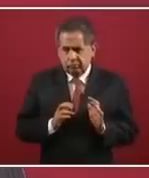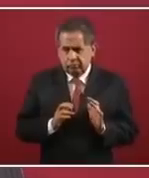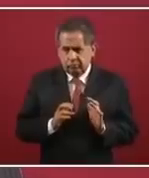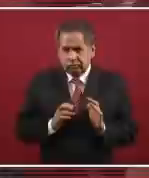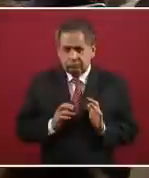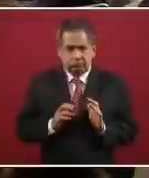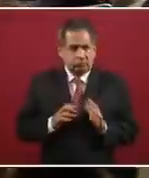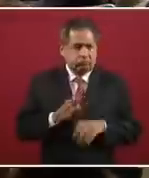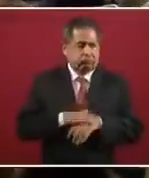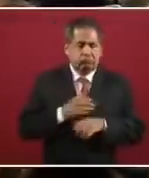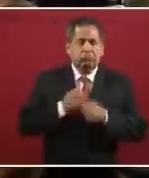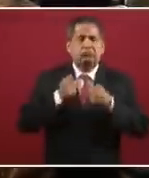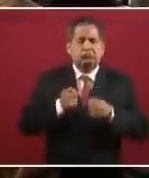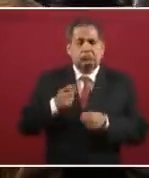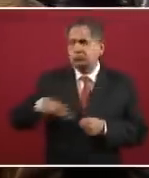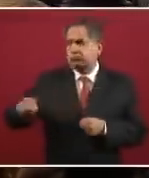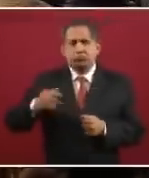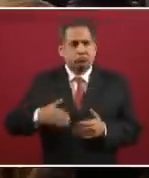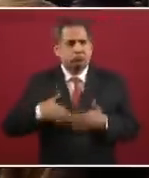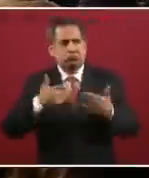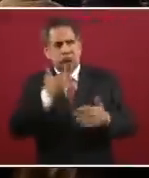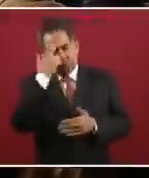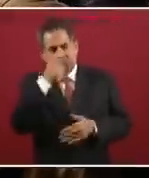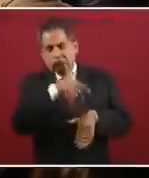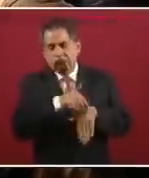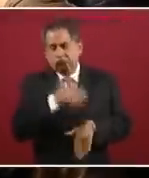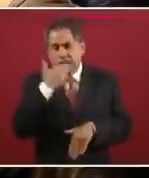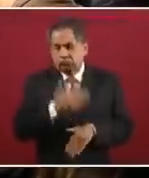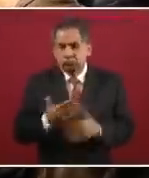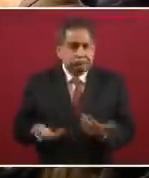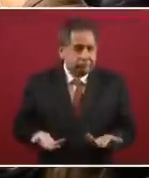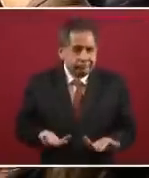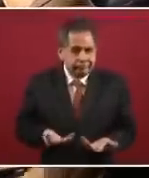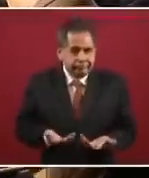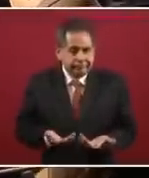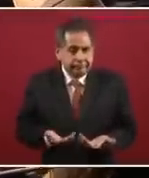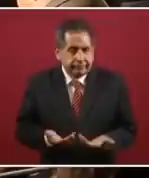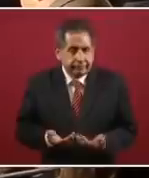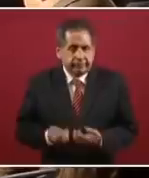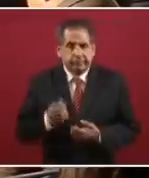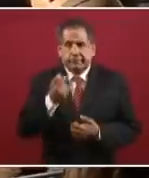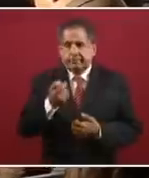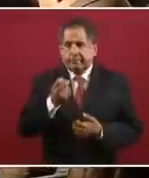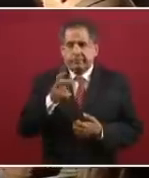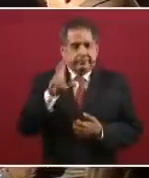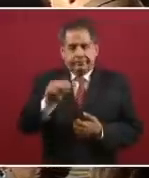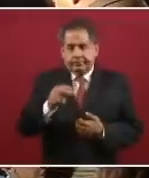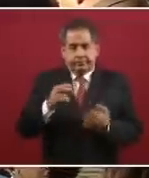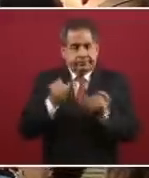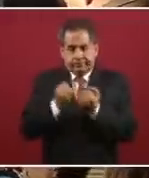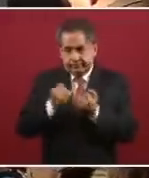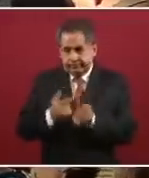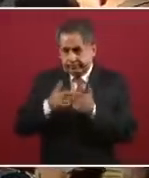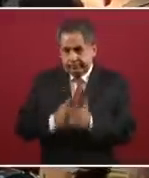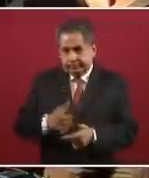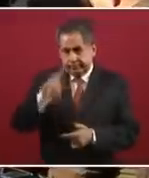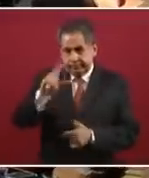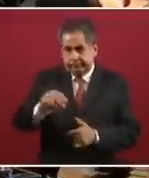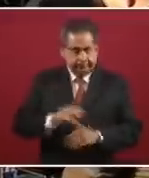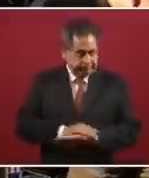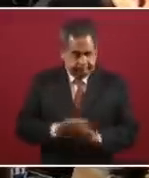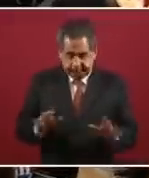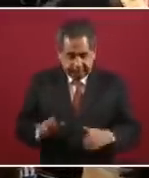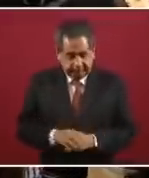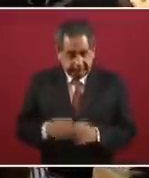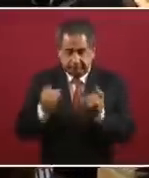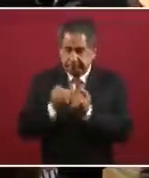autoridad adquieren. Entonces, no vamos nosotros a seguir con